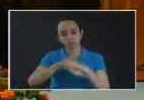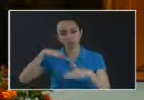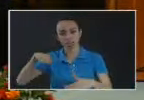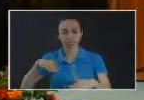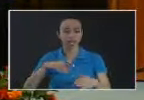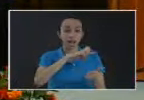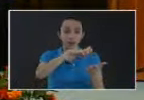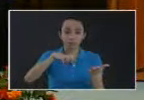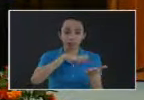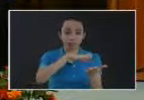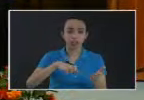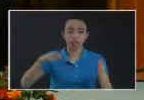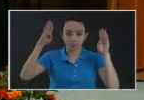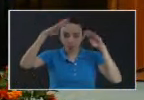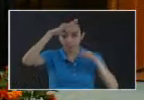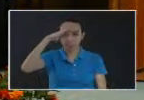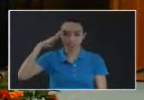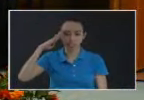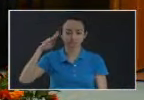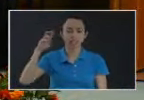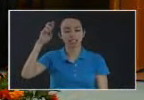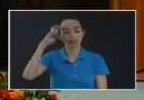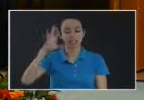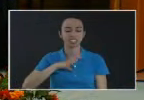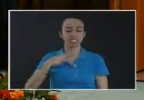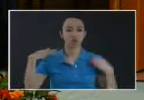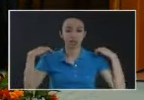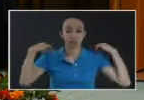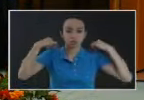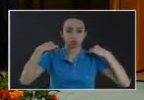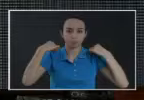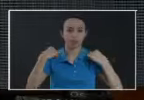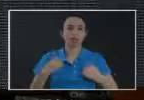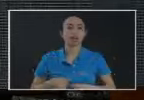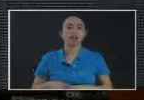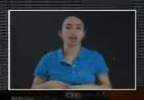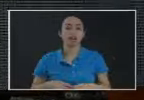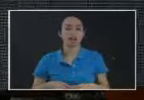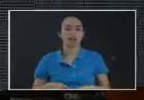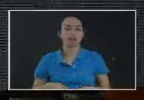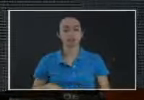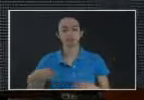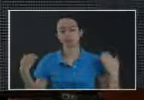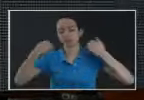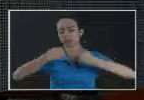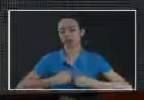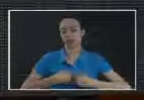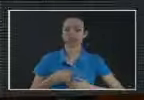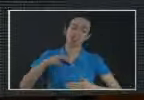policía. Recuerdo que andaba cargando una bichumpa con bolsas aquí. Las metí, caminé tranquilo.